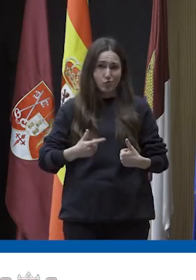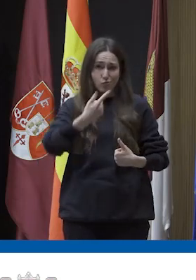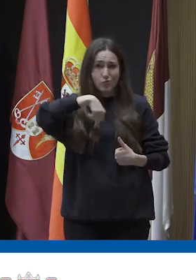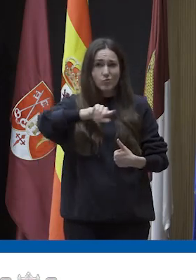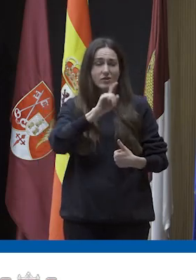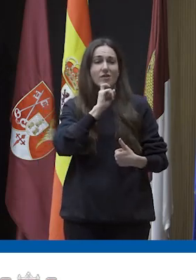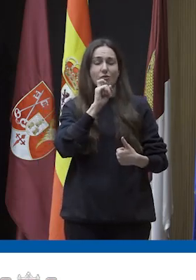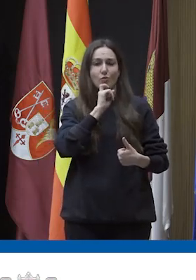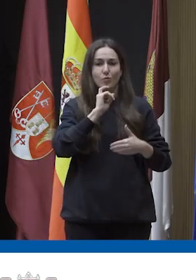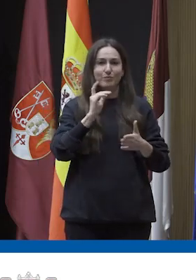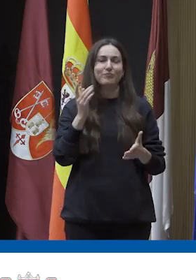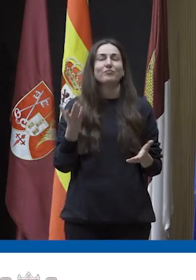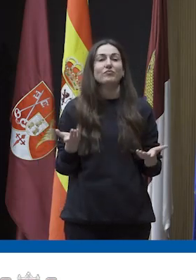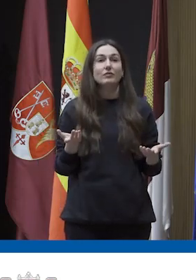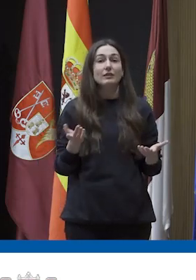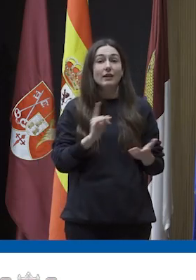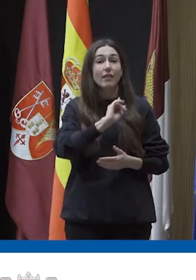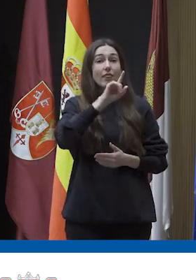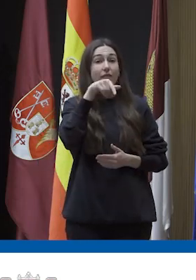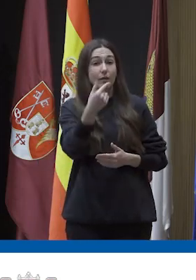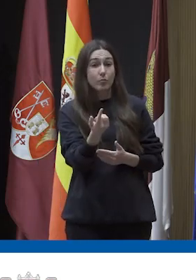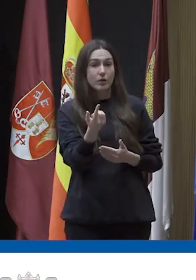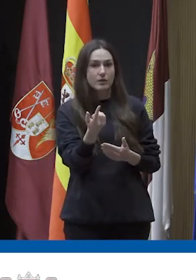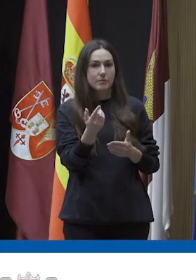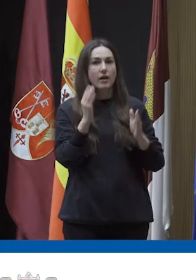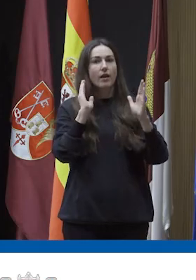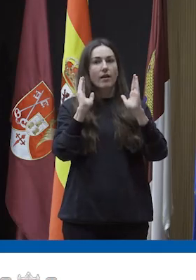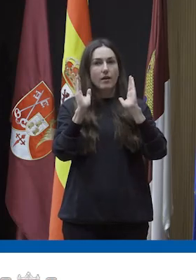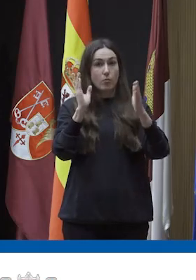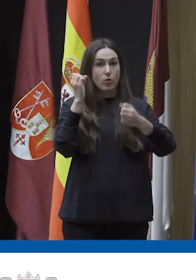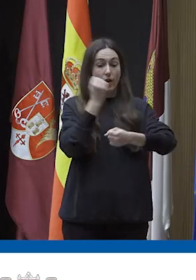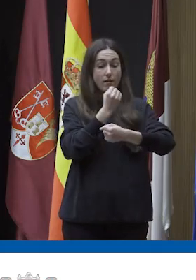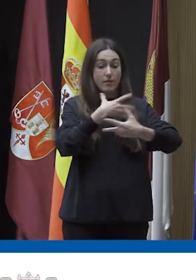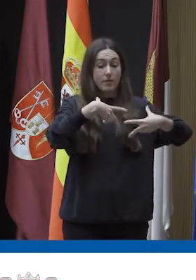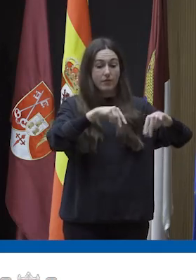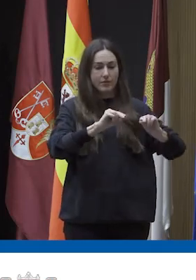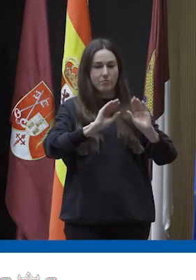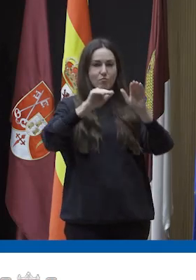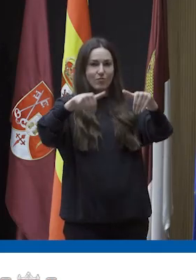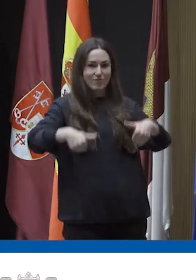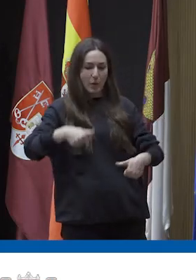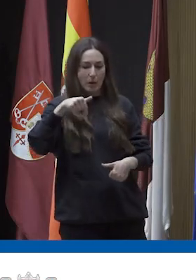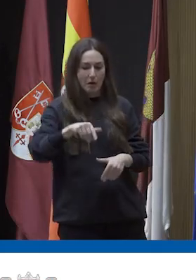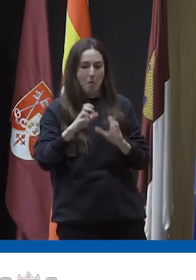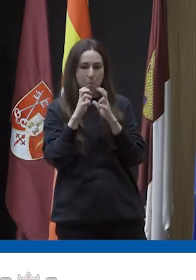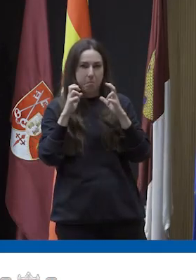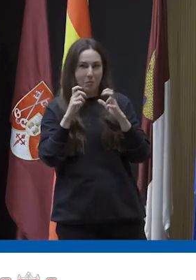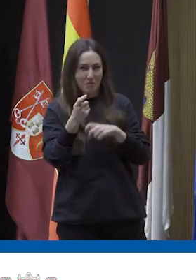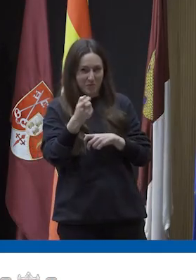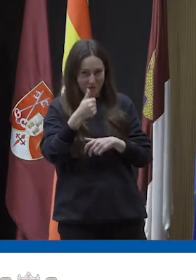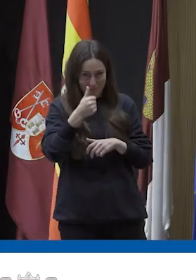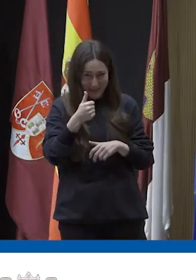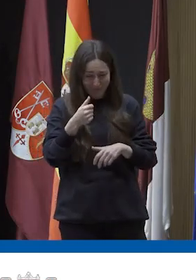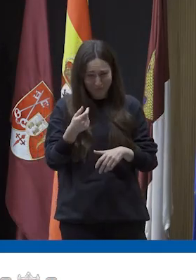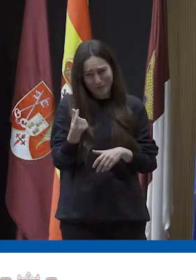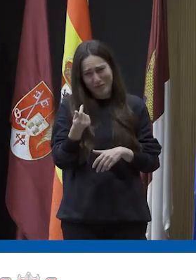fechas navideñas. Regresaremos después de la Navidad, un poco más hinchados, en el bolsillo seguro que